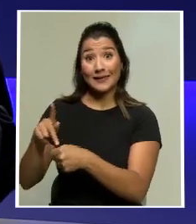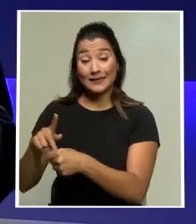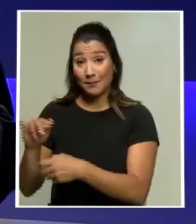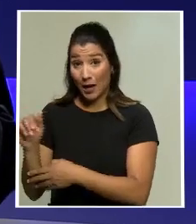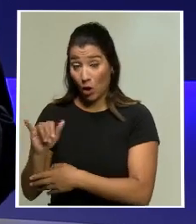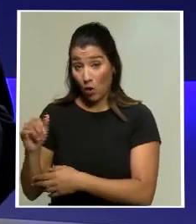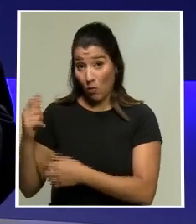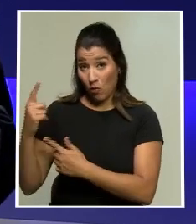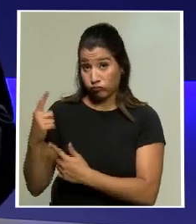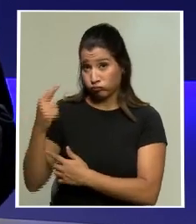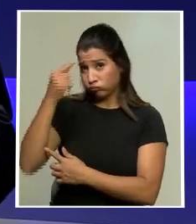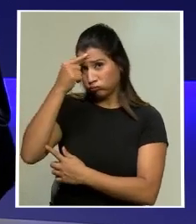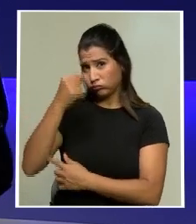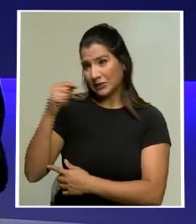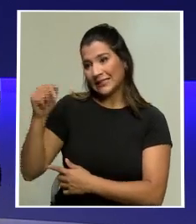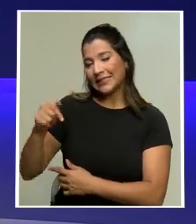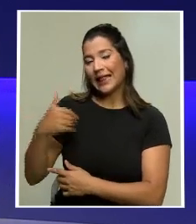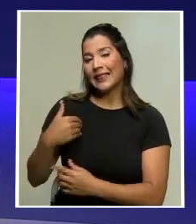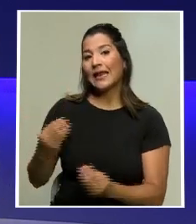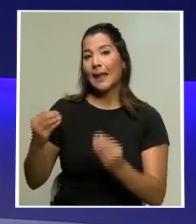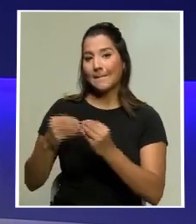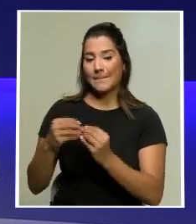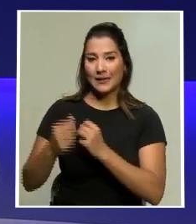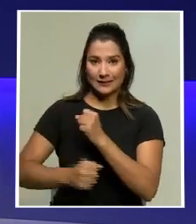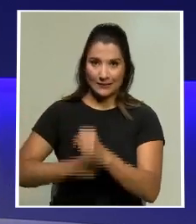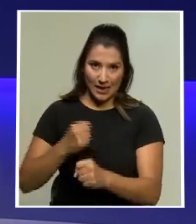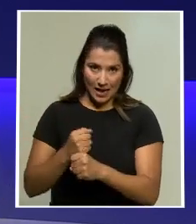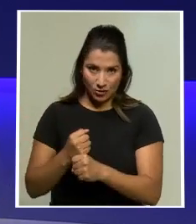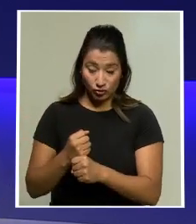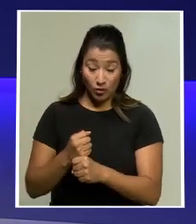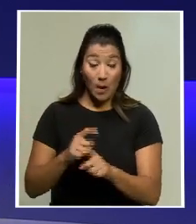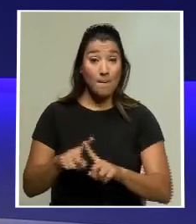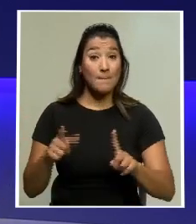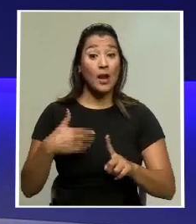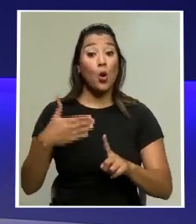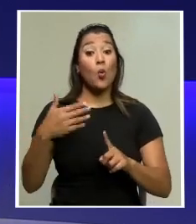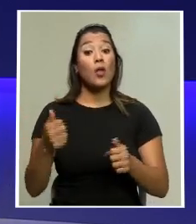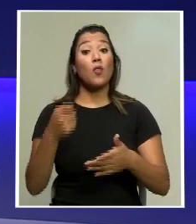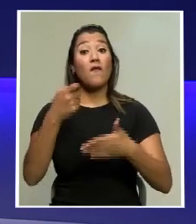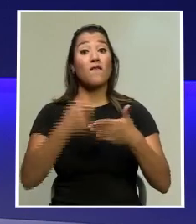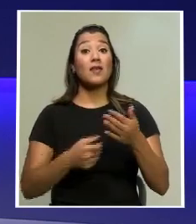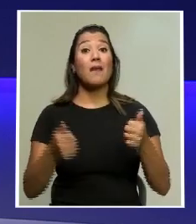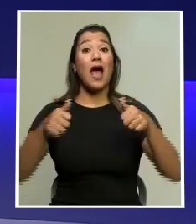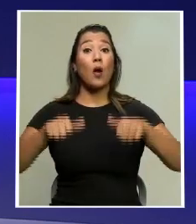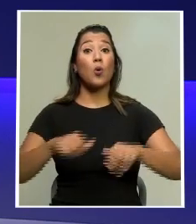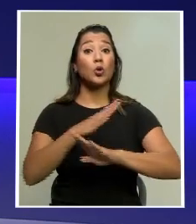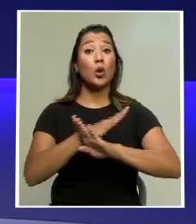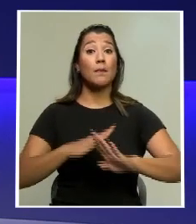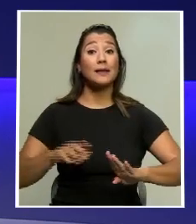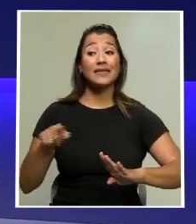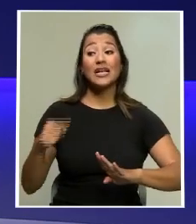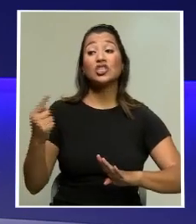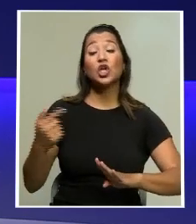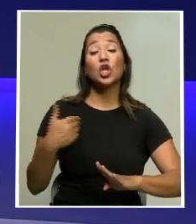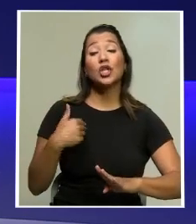en una edad más avanzada. Cuando se firman los acuerdos de paz, él tiene apenas 10 años y